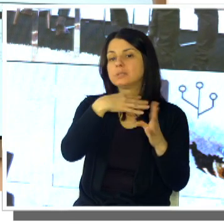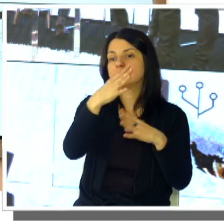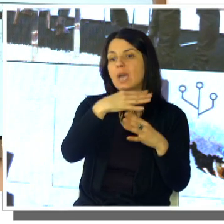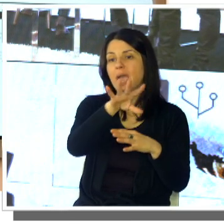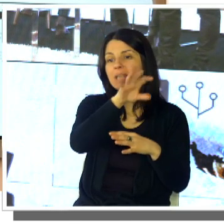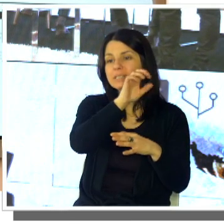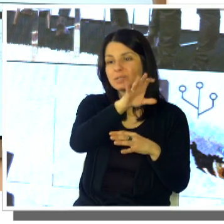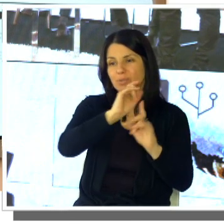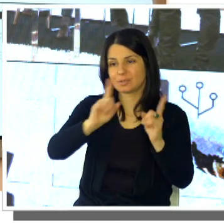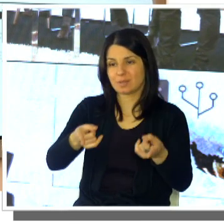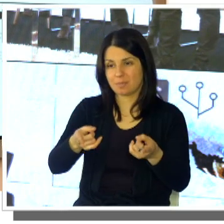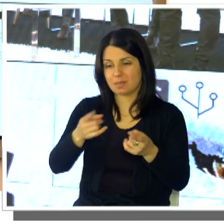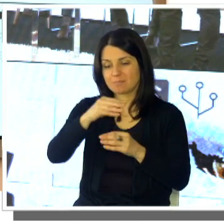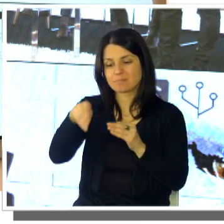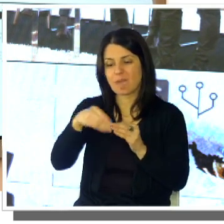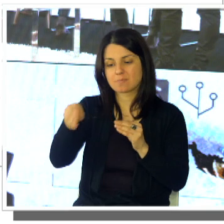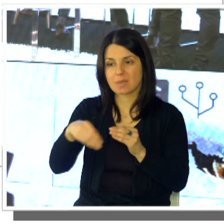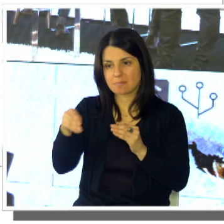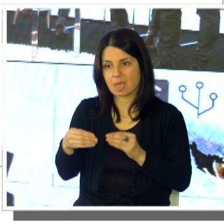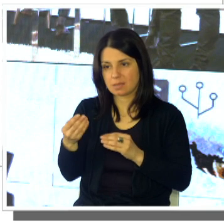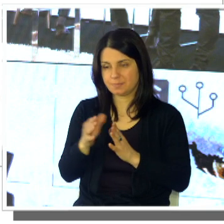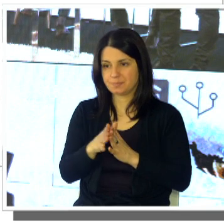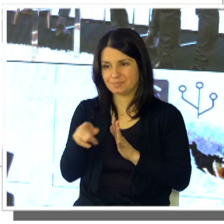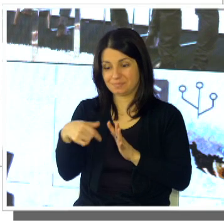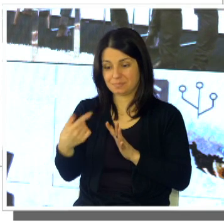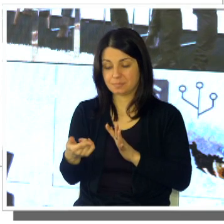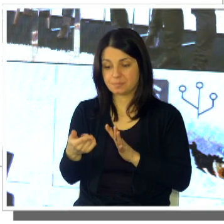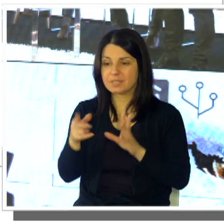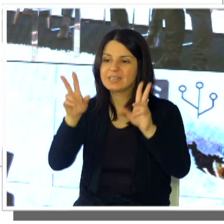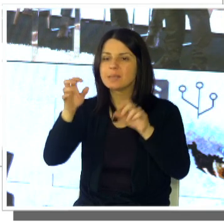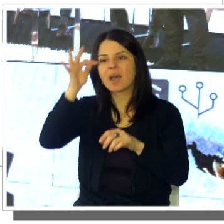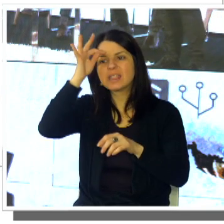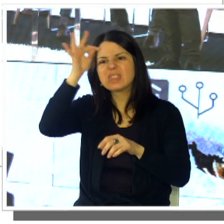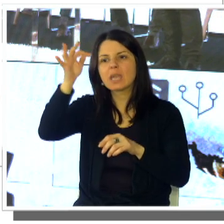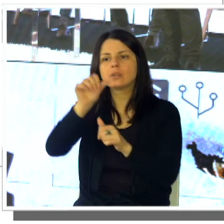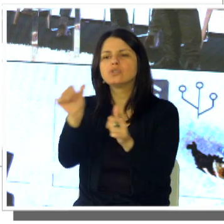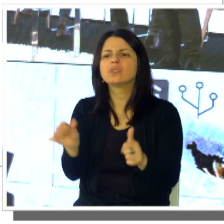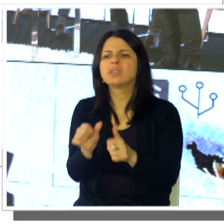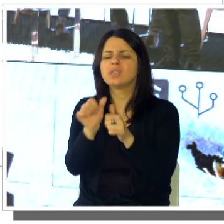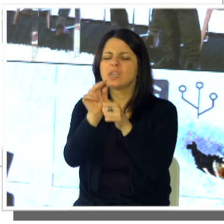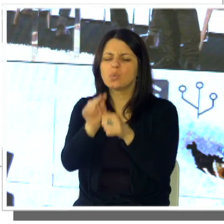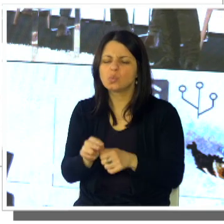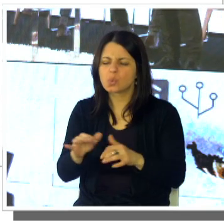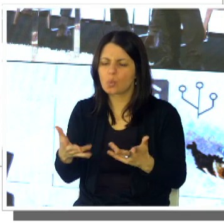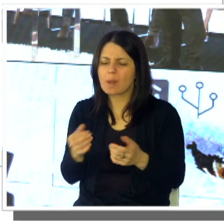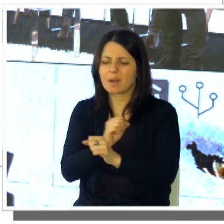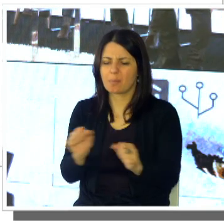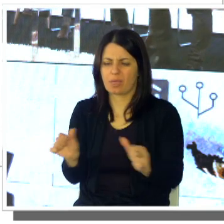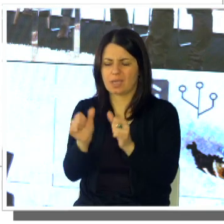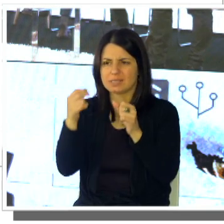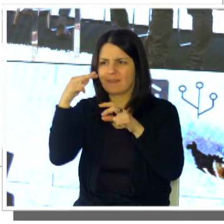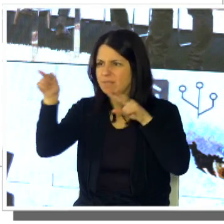momento. Yendo al aspecto técnico, ¿qué es lo que usamos para crear estas visualizaciones?